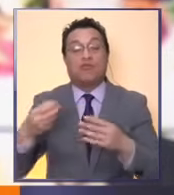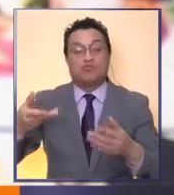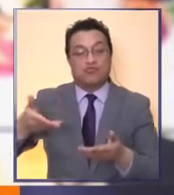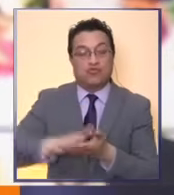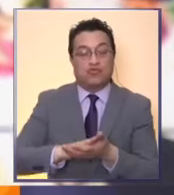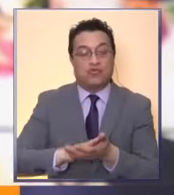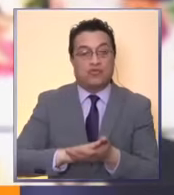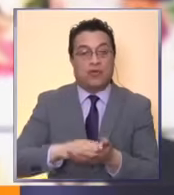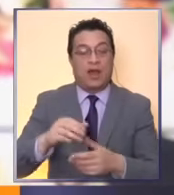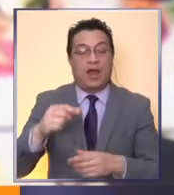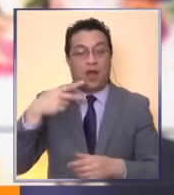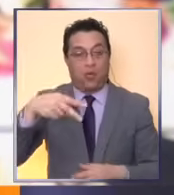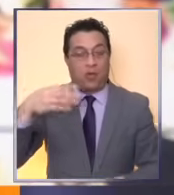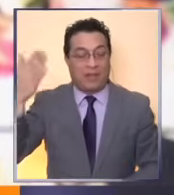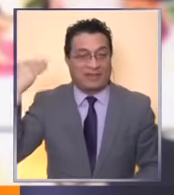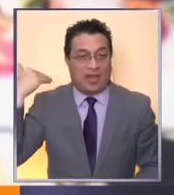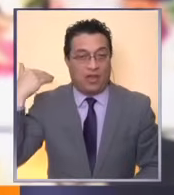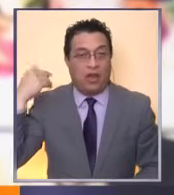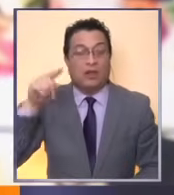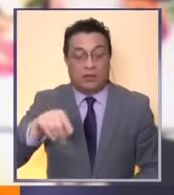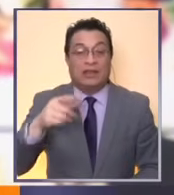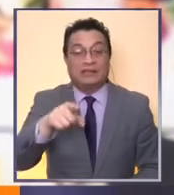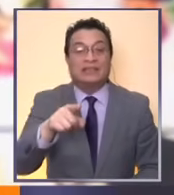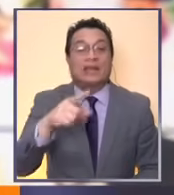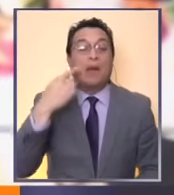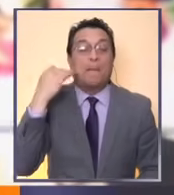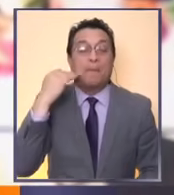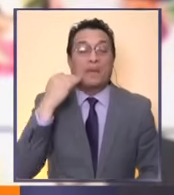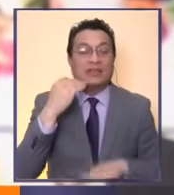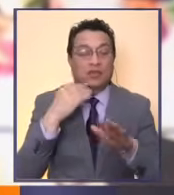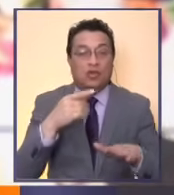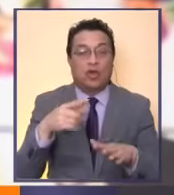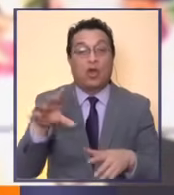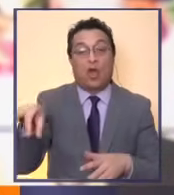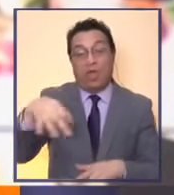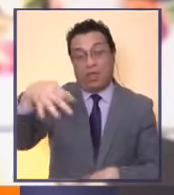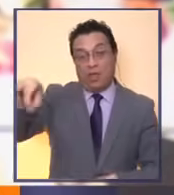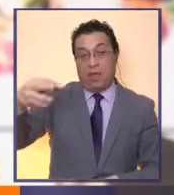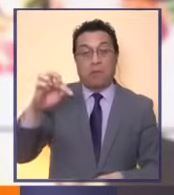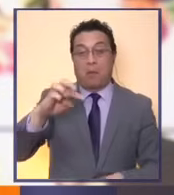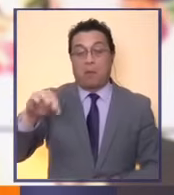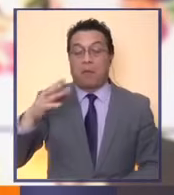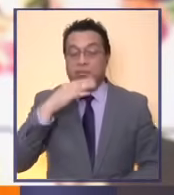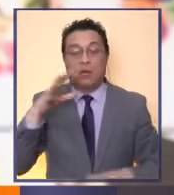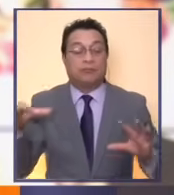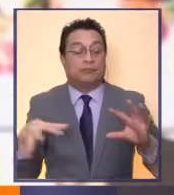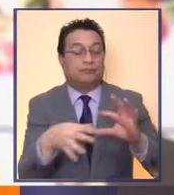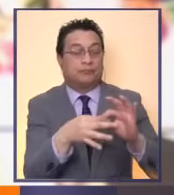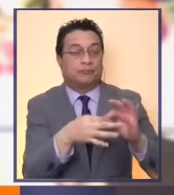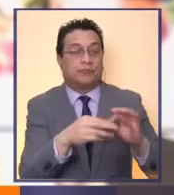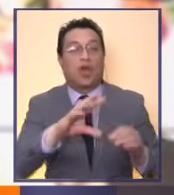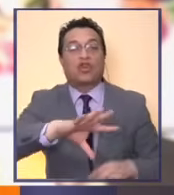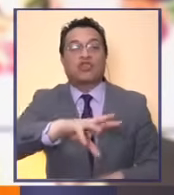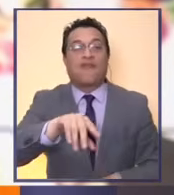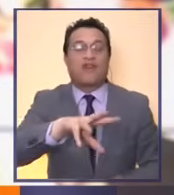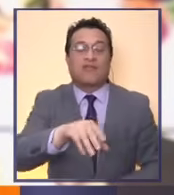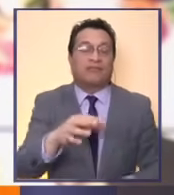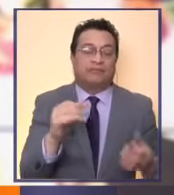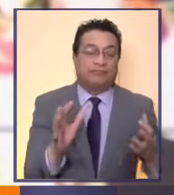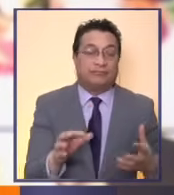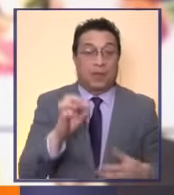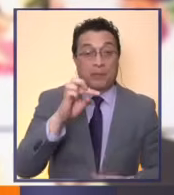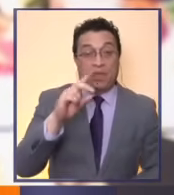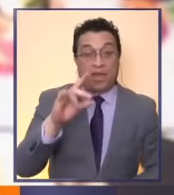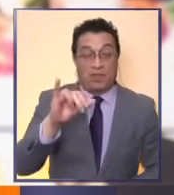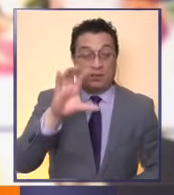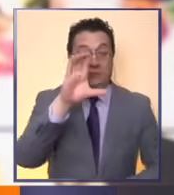población lo conocían como C Pequeño. Era huérfano y estaba ligado desde hace varios años al mundo de los robos. Este miércoles la PDI